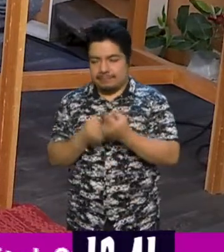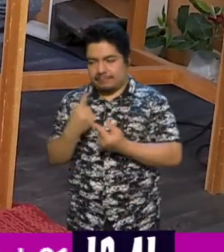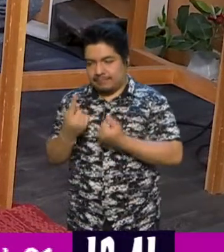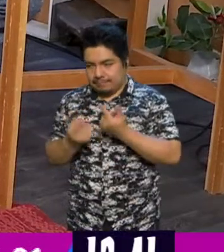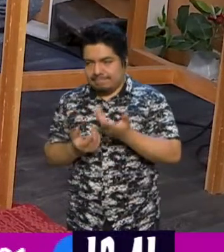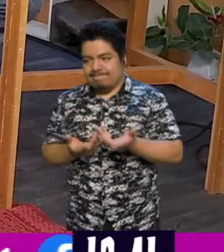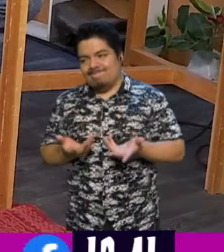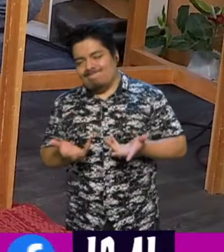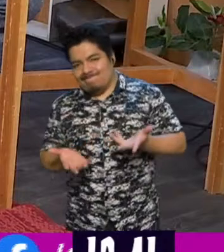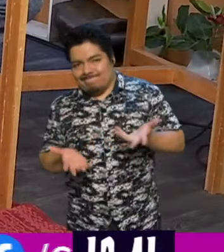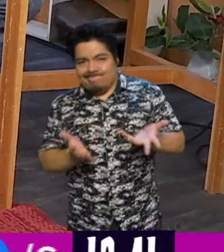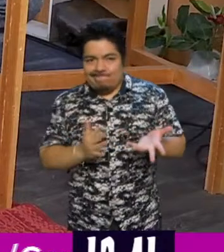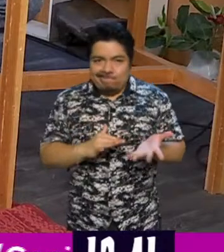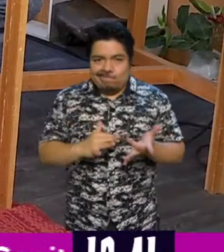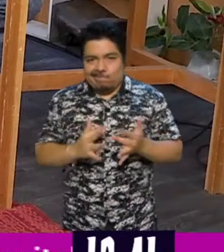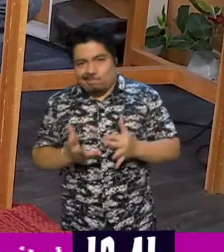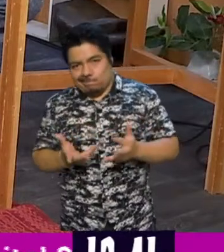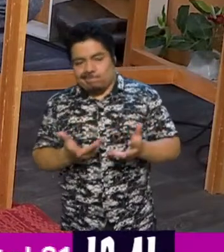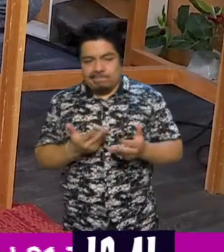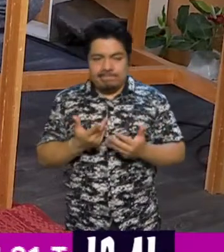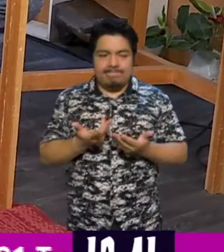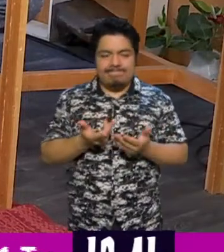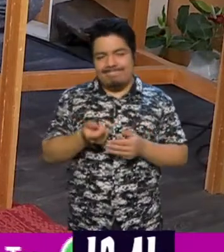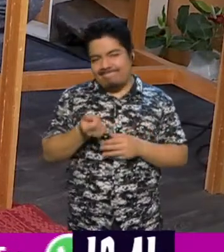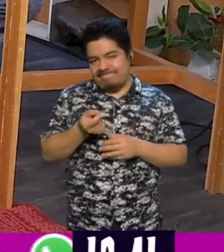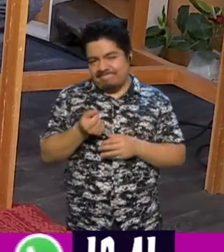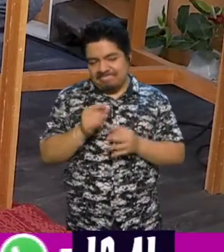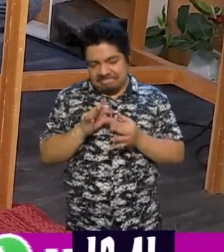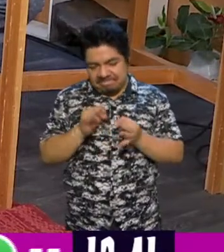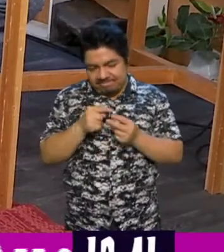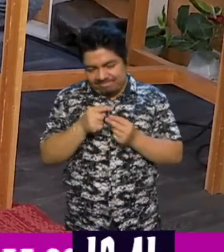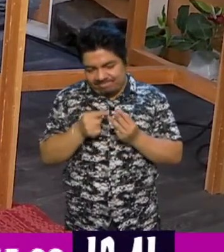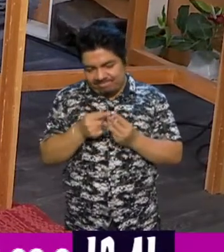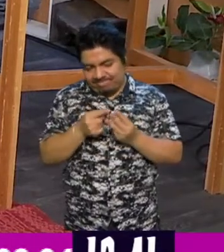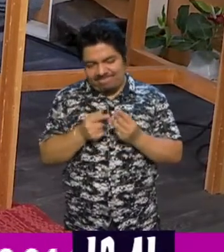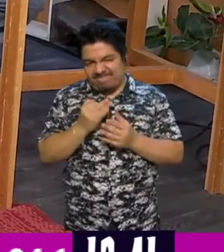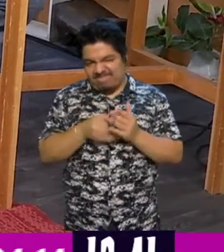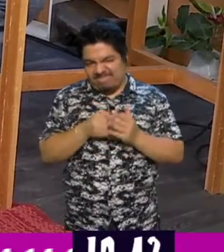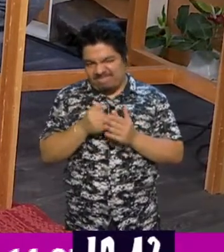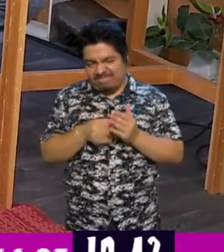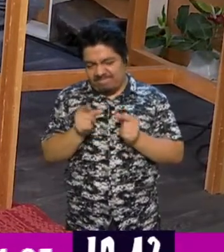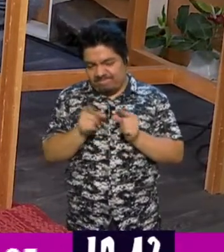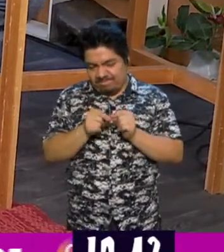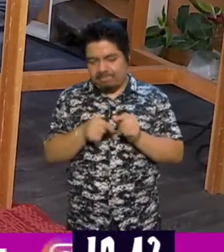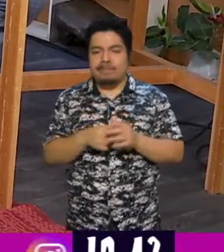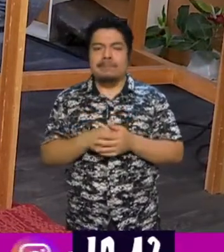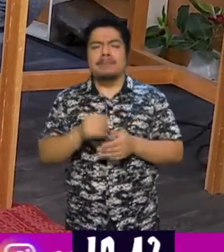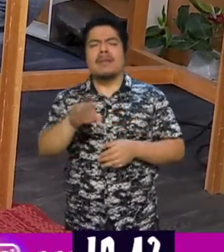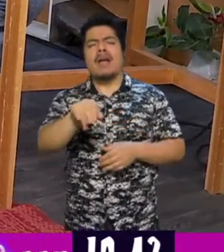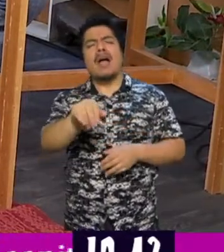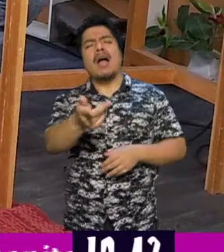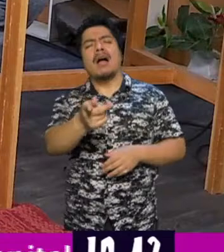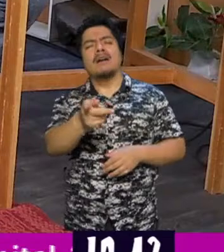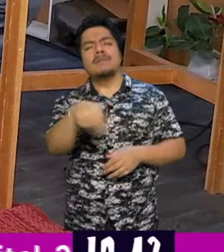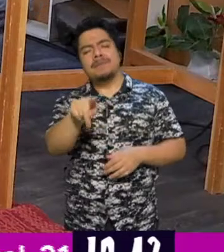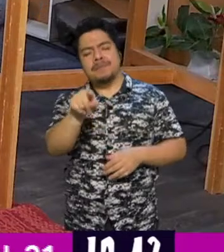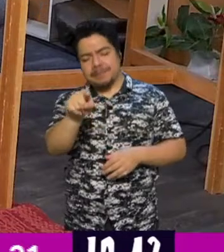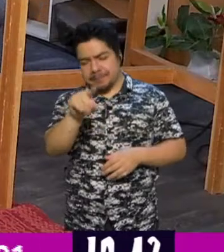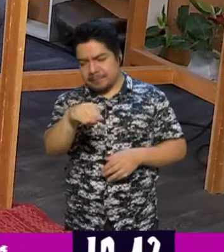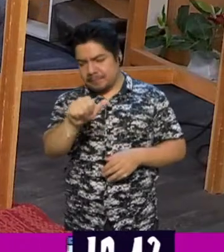dices tú, a tu manera de ver, poco estos puntos. Otra cosa, Marco Antonio, ¿cuál podrías